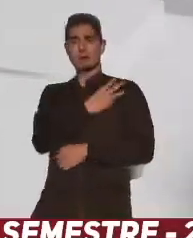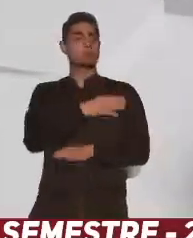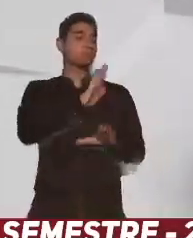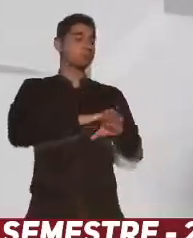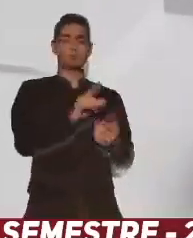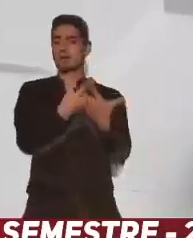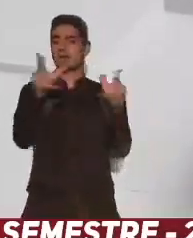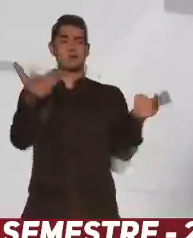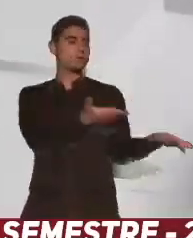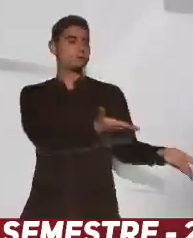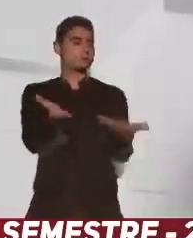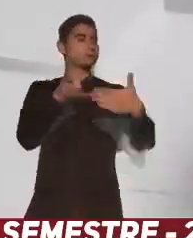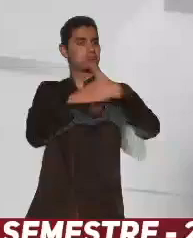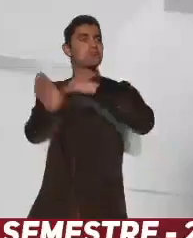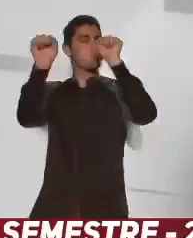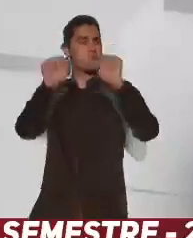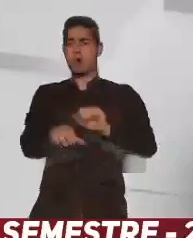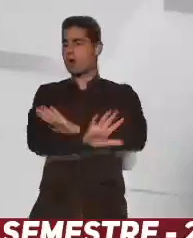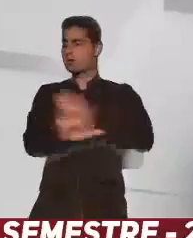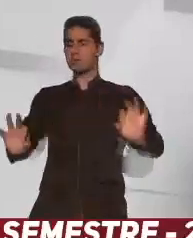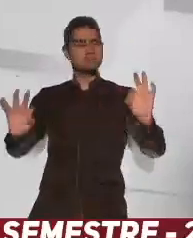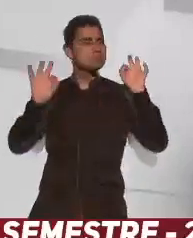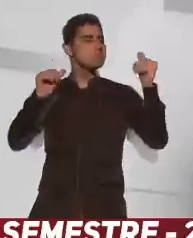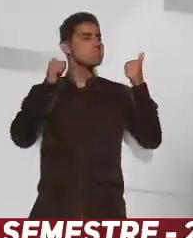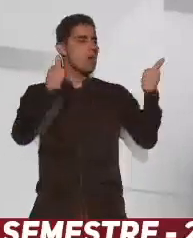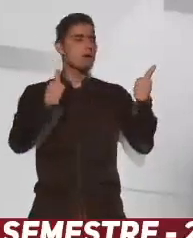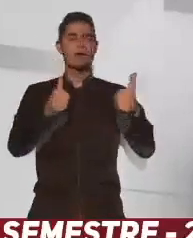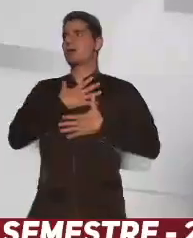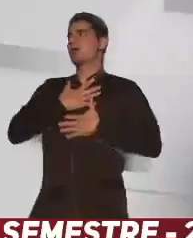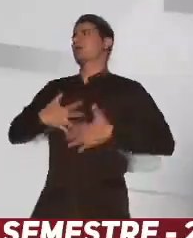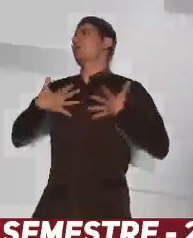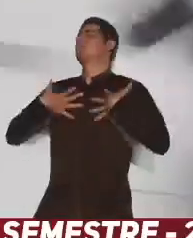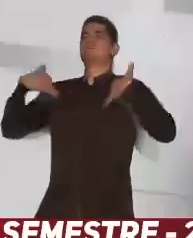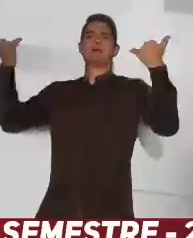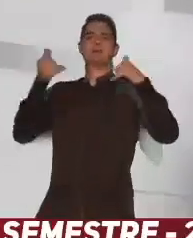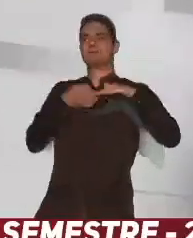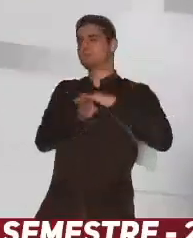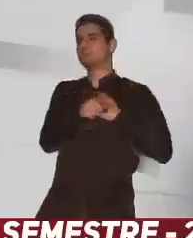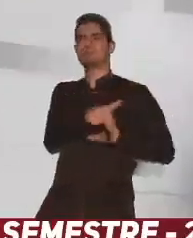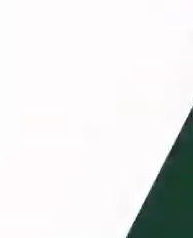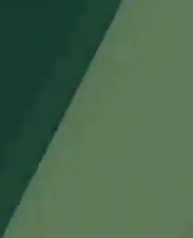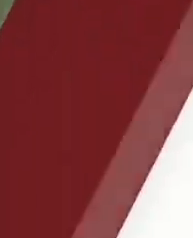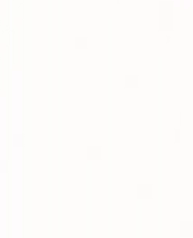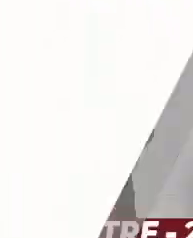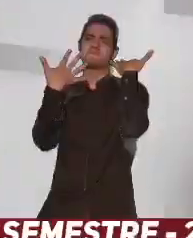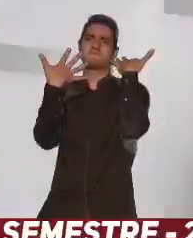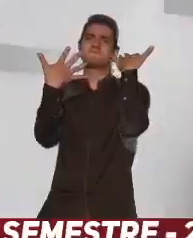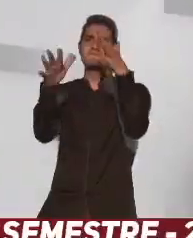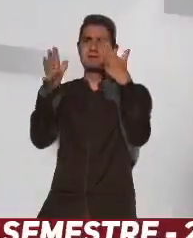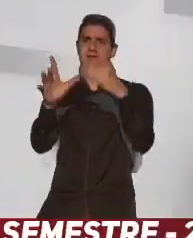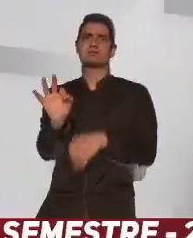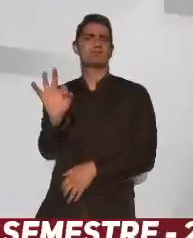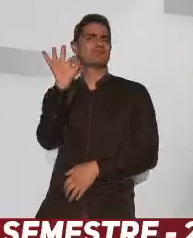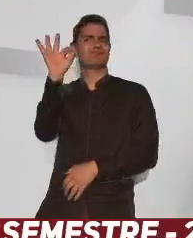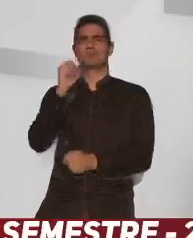por cualquier parte. Felicitarlos por esa linda labor que ustedes han tenido.